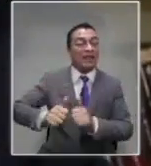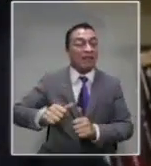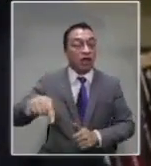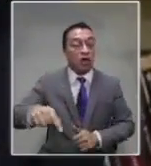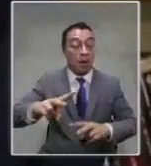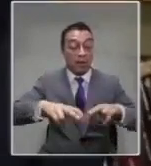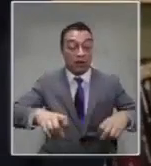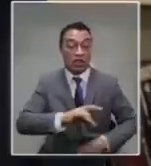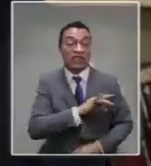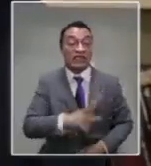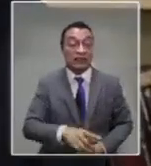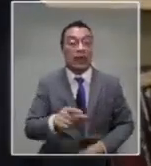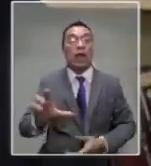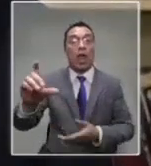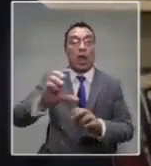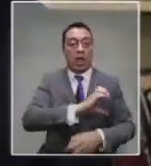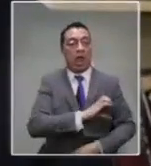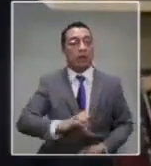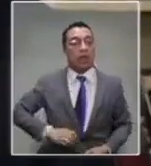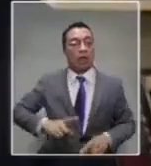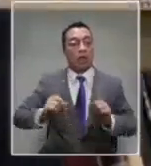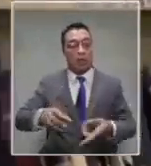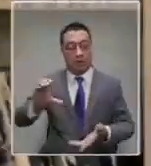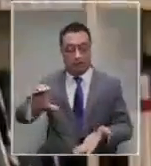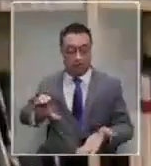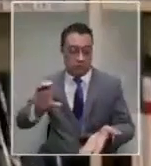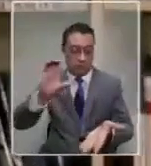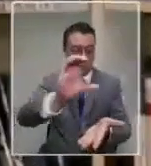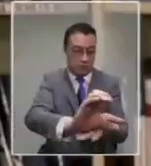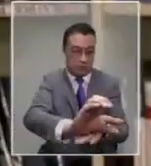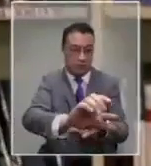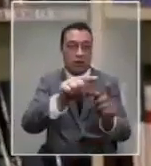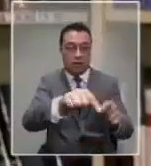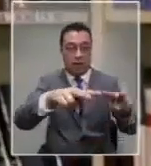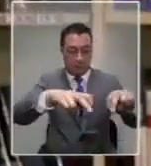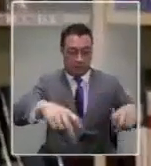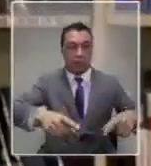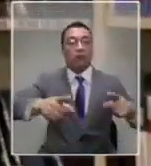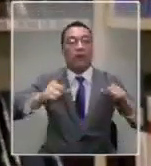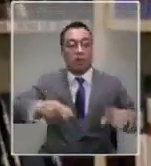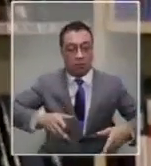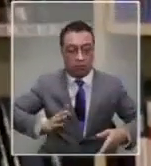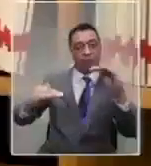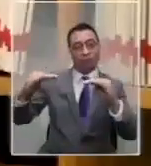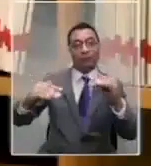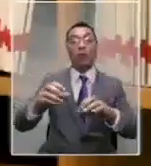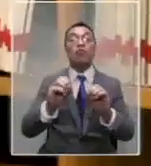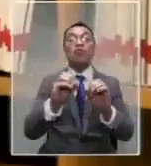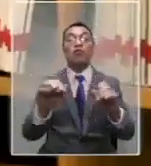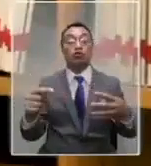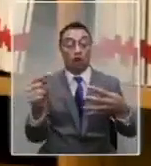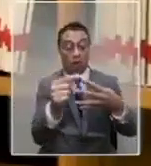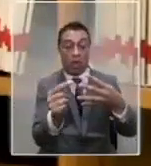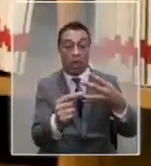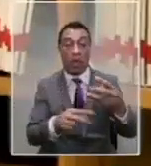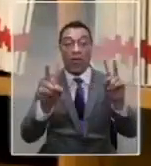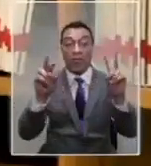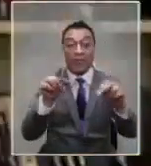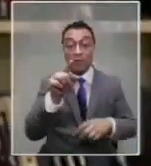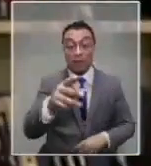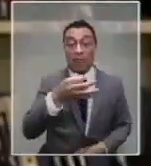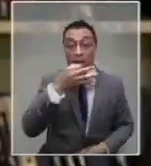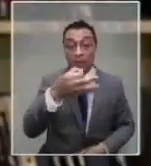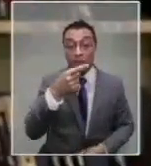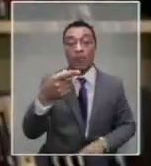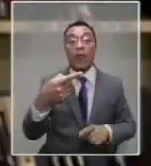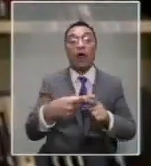Chile, es que el Estado destine los recursos necesarios para que esa investigación se haga. Varios temas de los que mencionó, sí, entre ellos